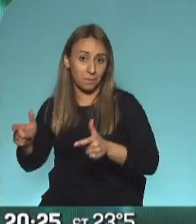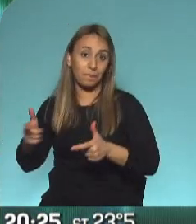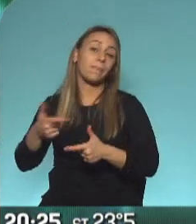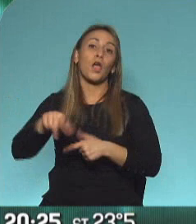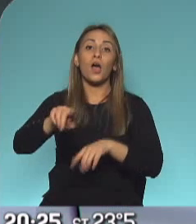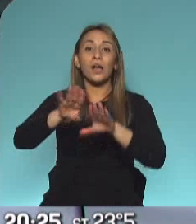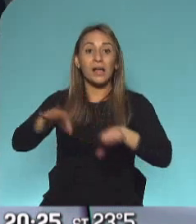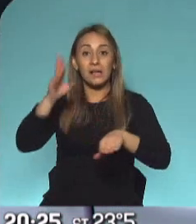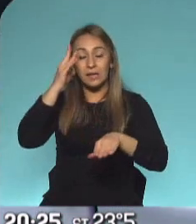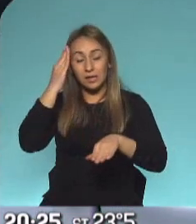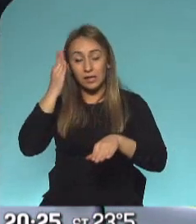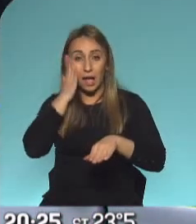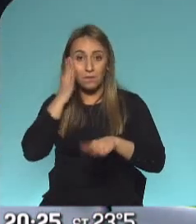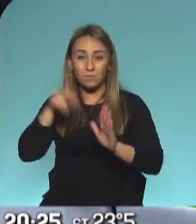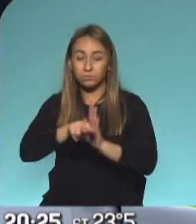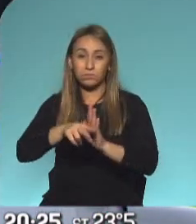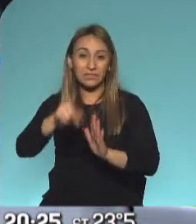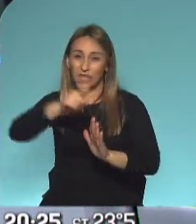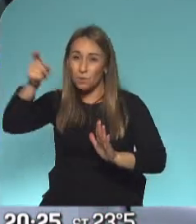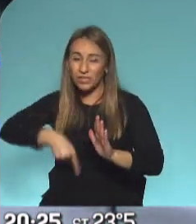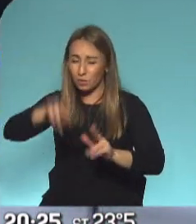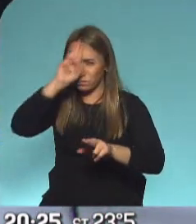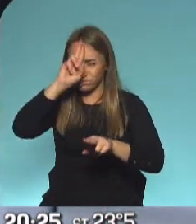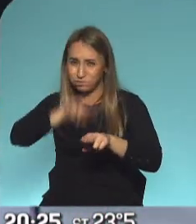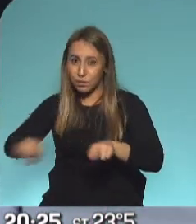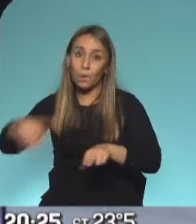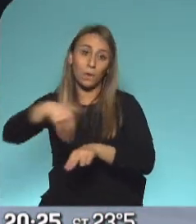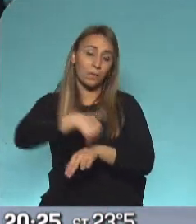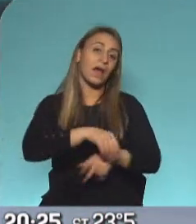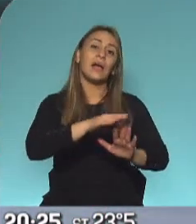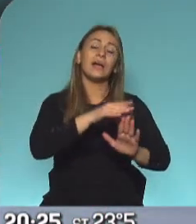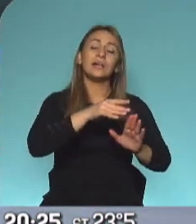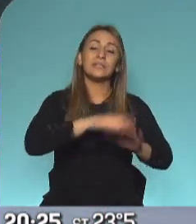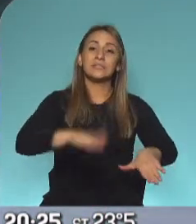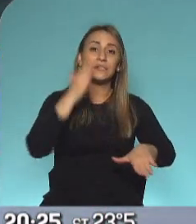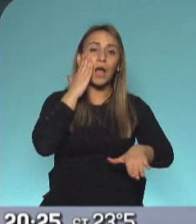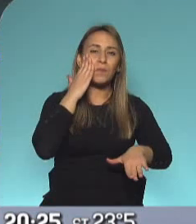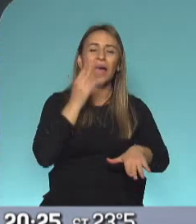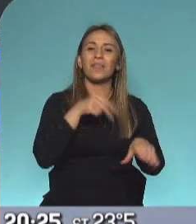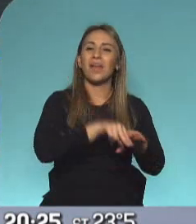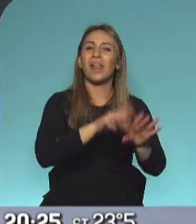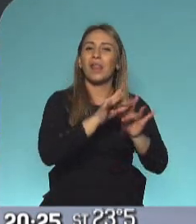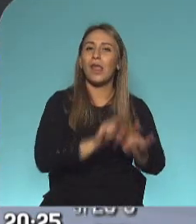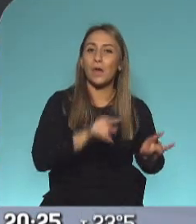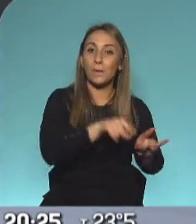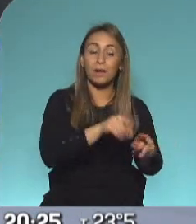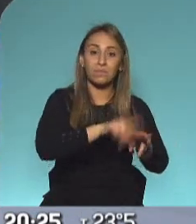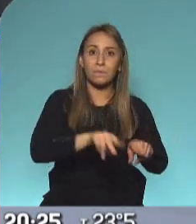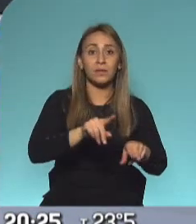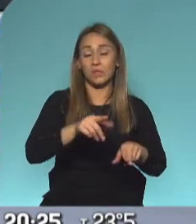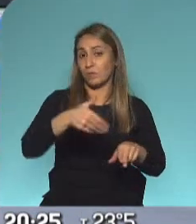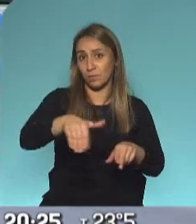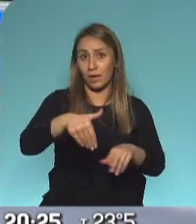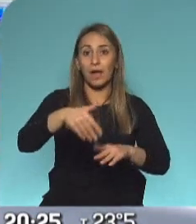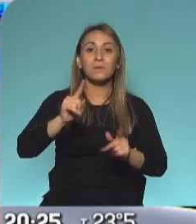cuidados intensivos, vamos a pasar a usar las camitas de cuidado intermedio y los pasillos que hay, que lo hemos visto